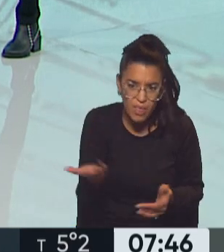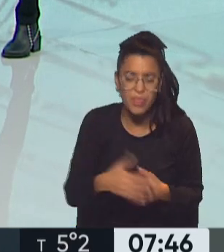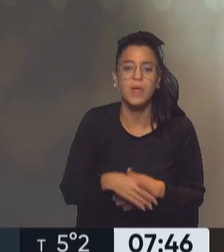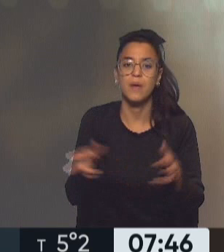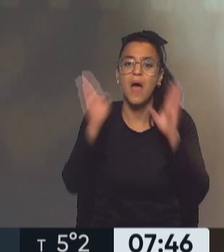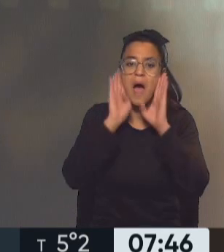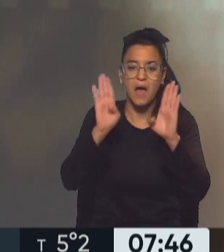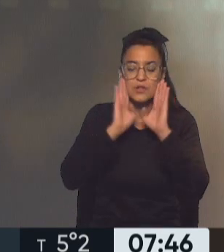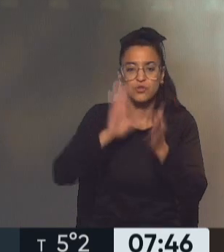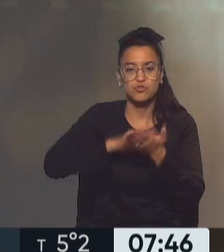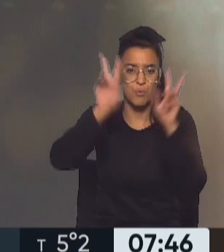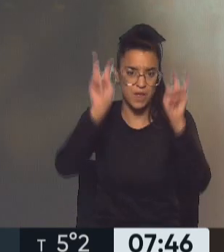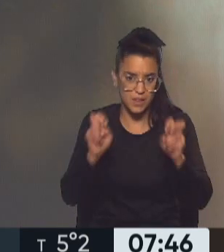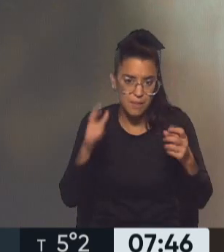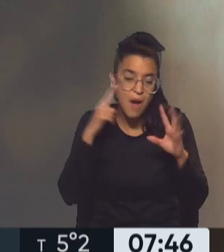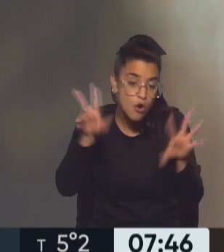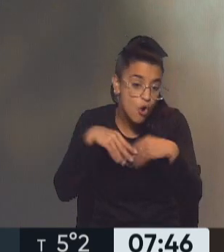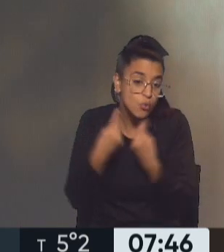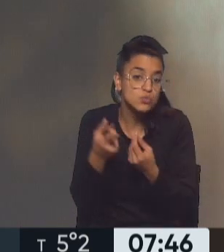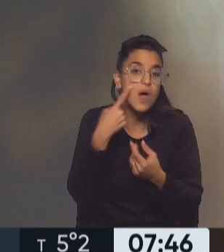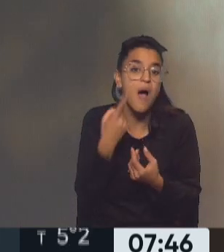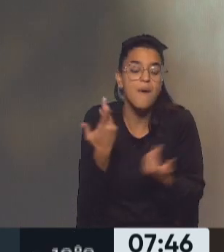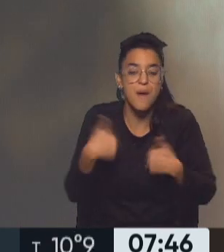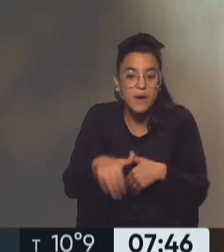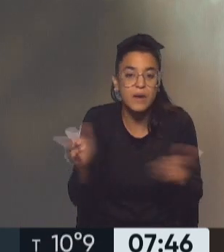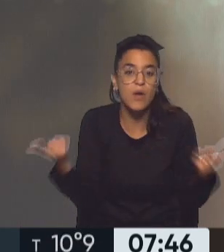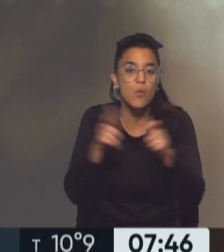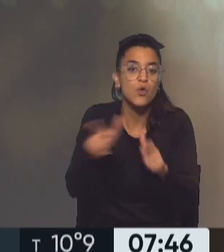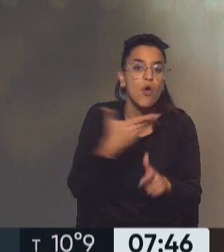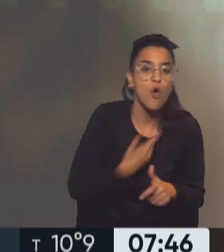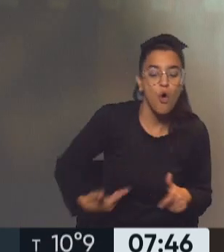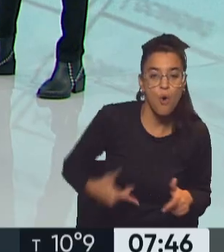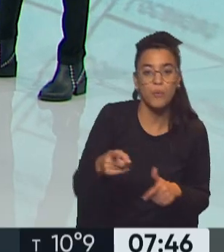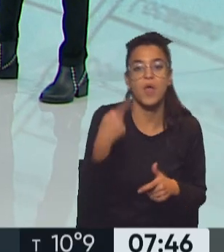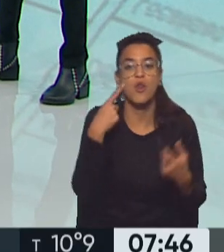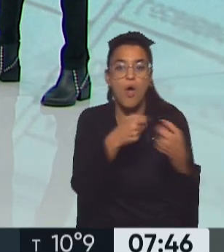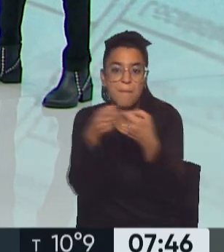muy atentos entonces a las conclusiones de la reunión entre el gobierno y los empresarios, ¿no? Así es.